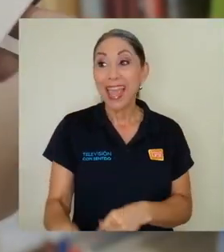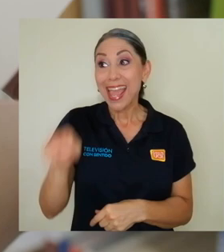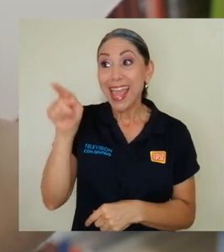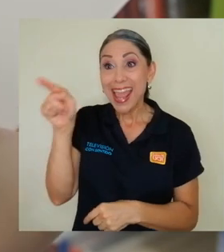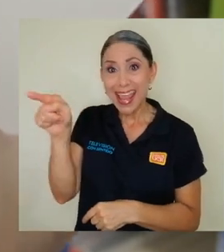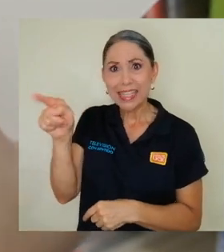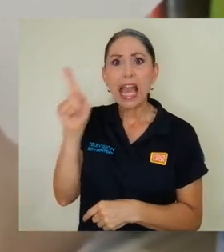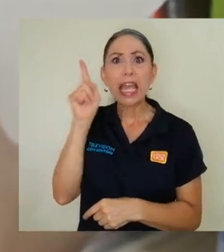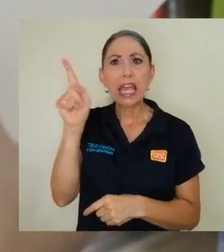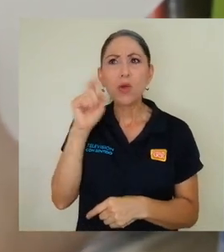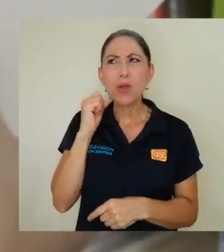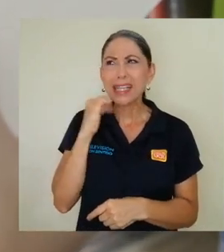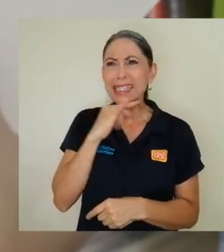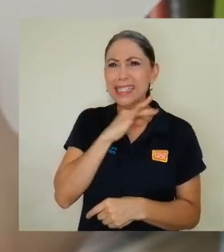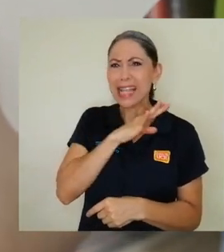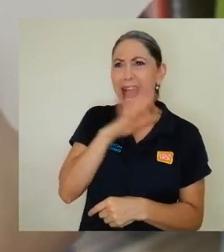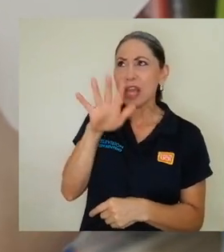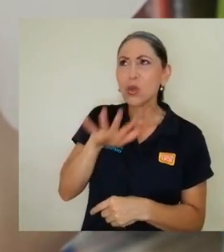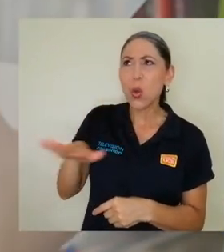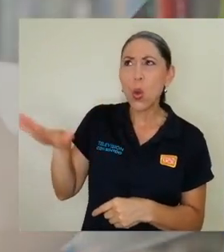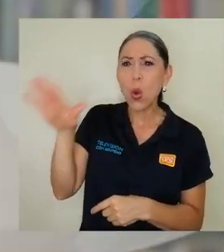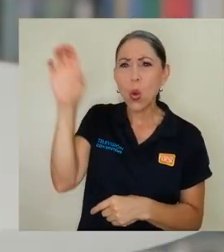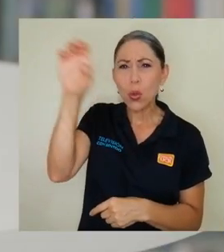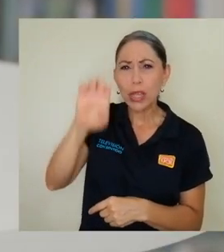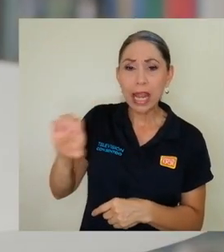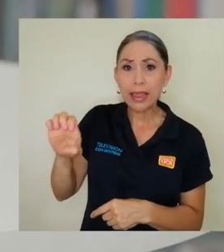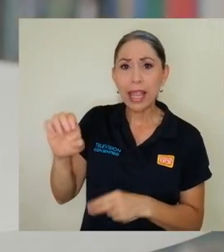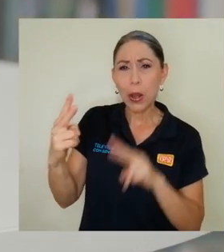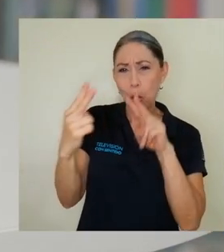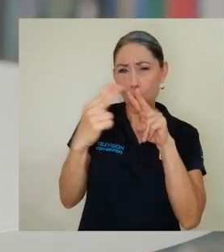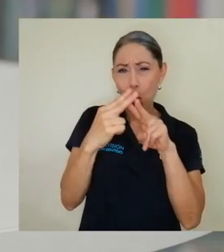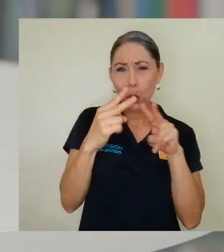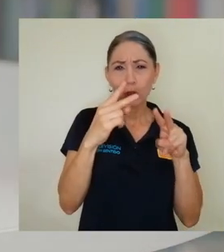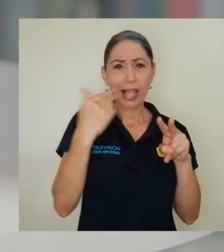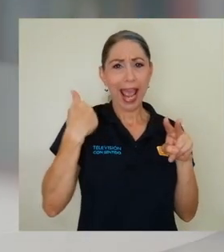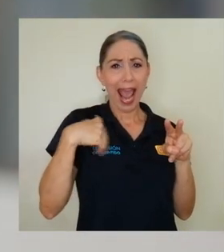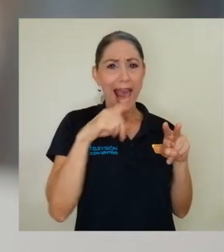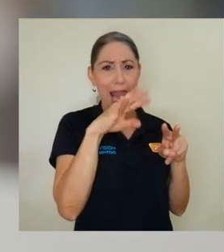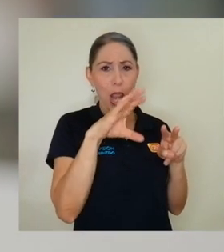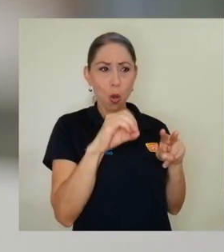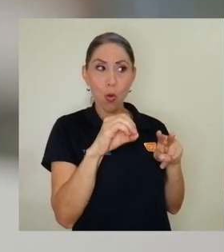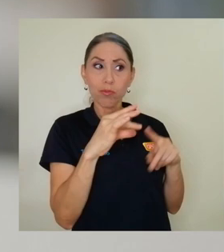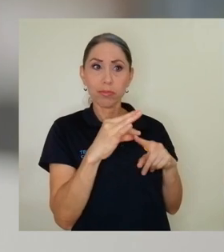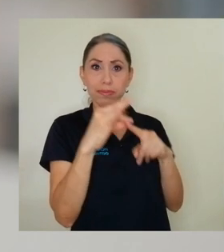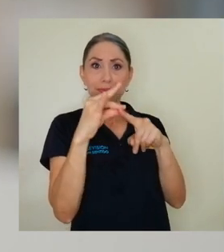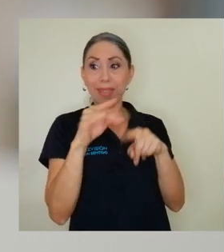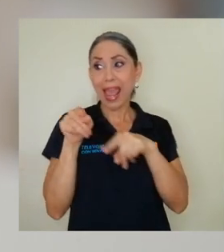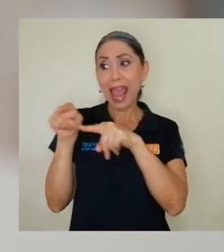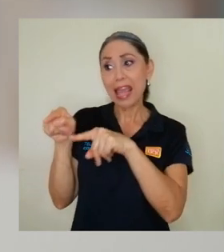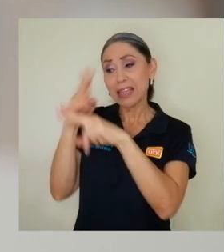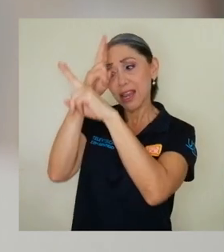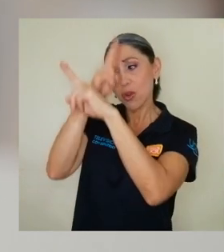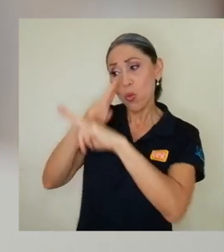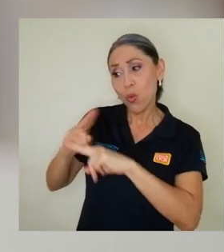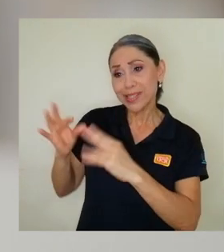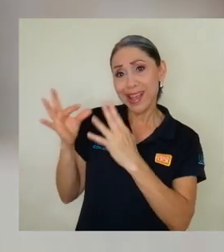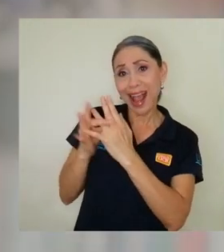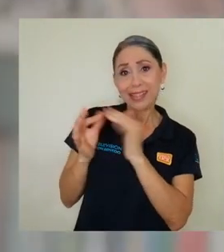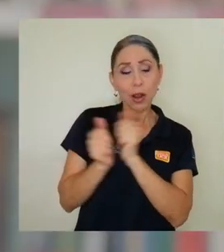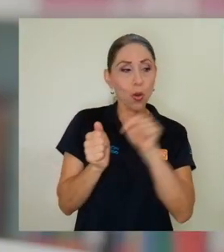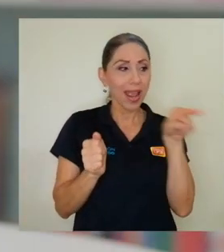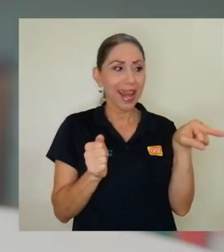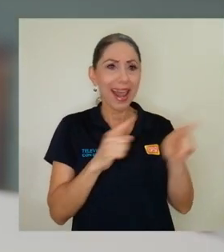en un extraño continente, conoce a Leo, un muchacho particular. Ella, ingenuamente, se casa con